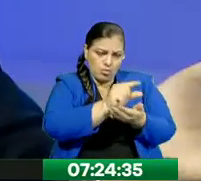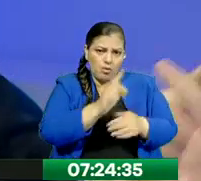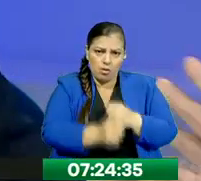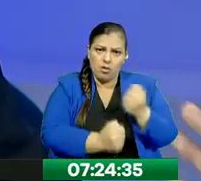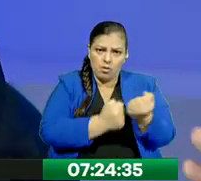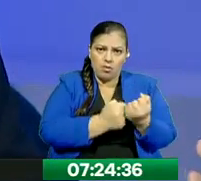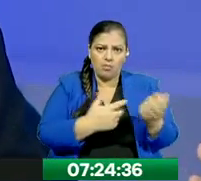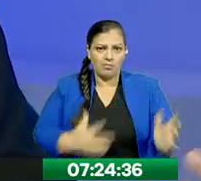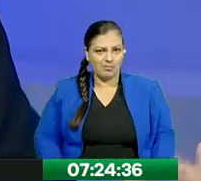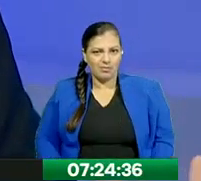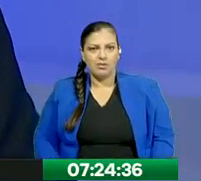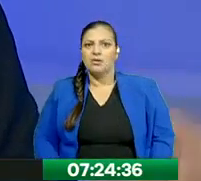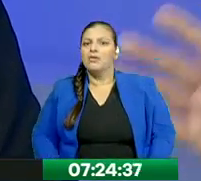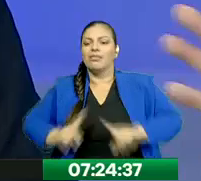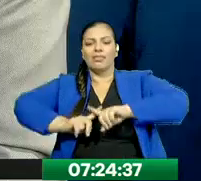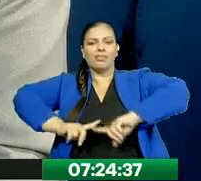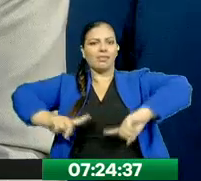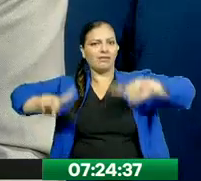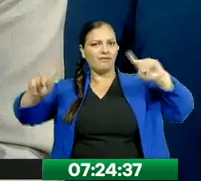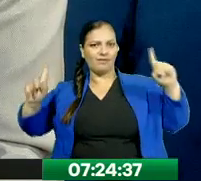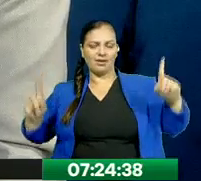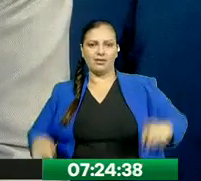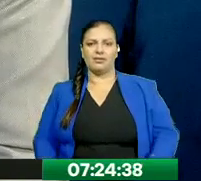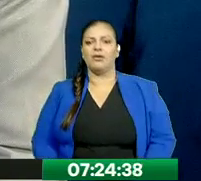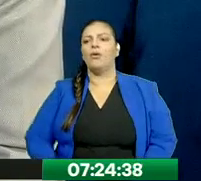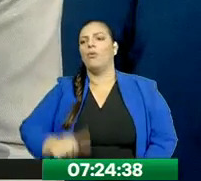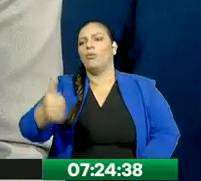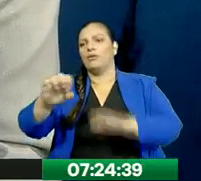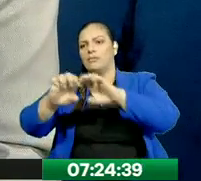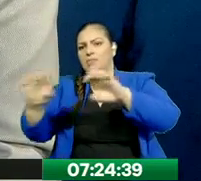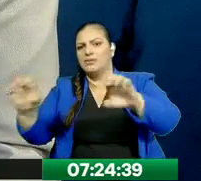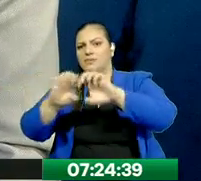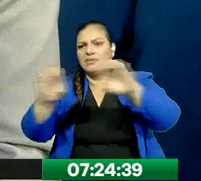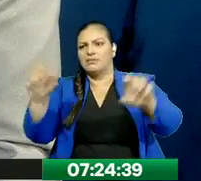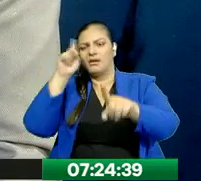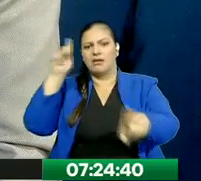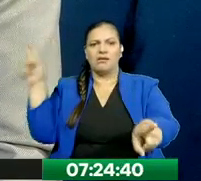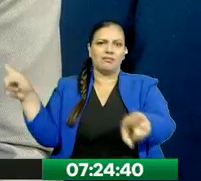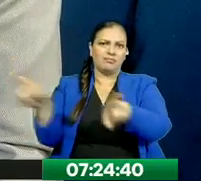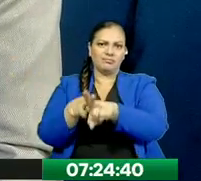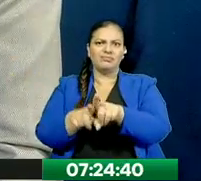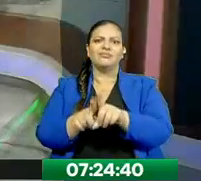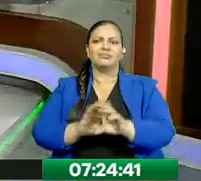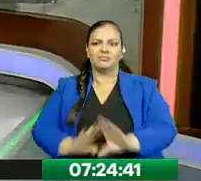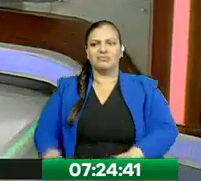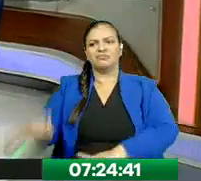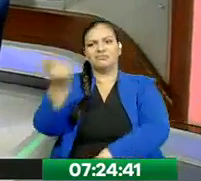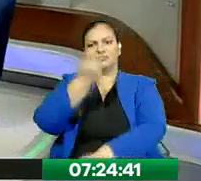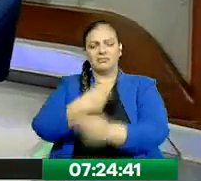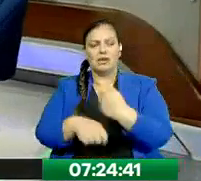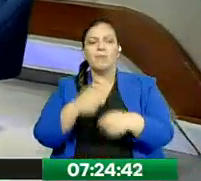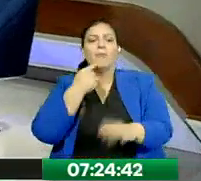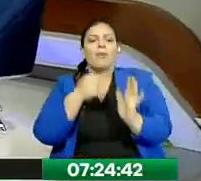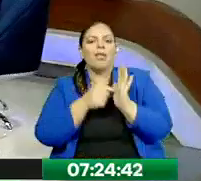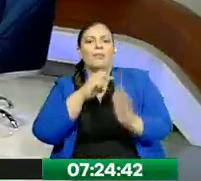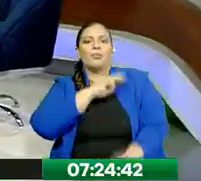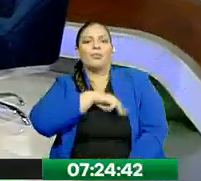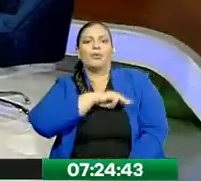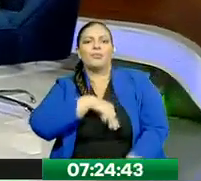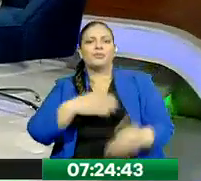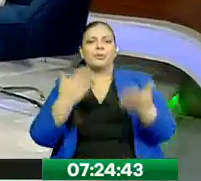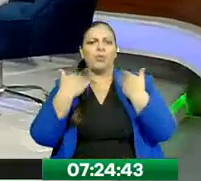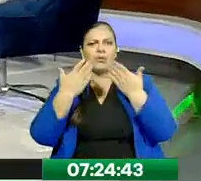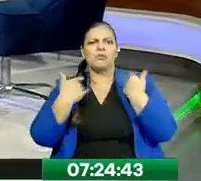la política. Por un tiempo definido, como sucede con Contecom, con Gilport. Efectivamente, estamos hablando de las concesiones exitosas. Por ejemplo, el municipio de Guayaquil tiene